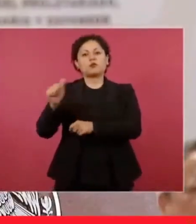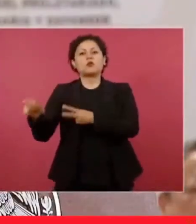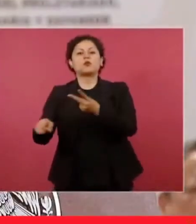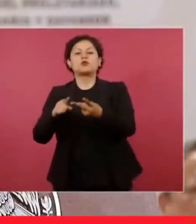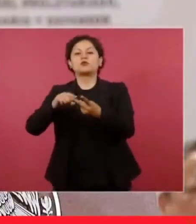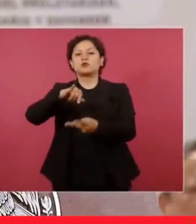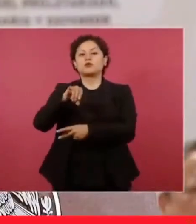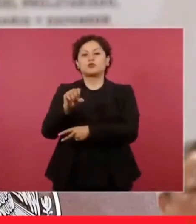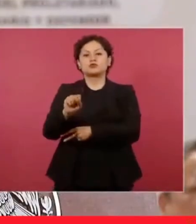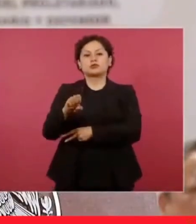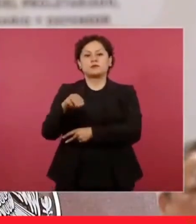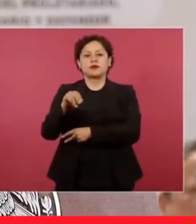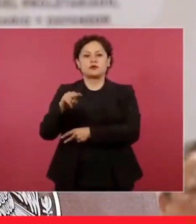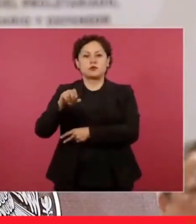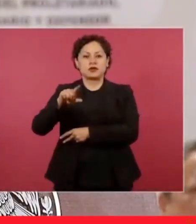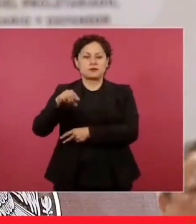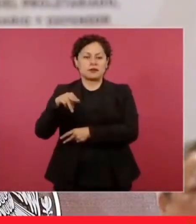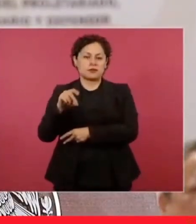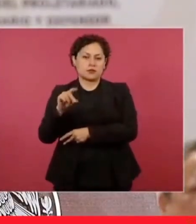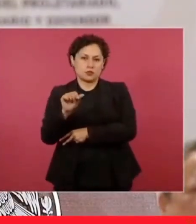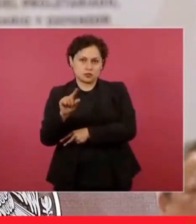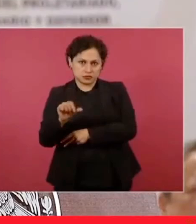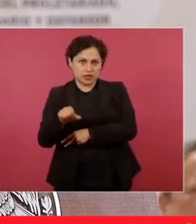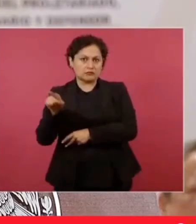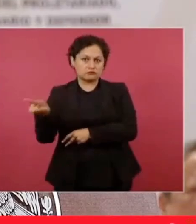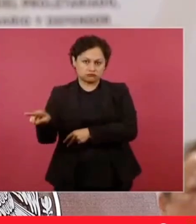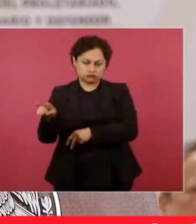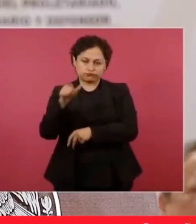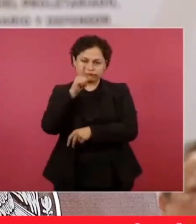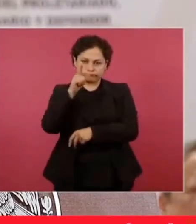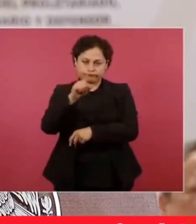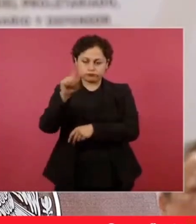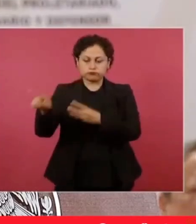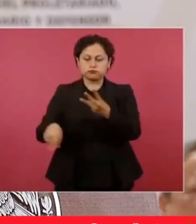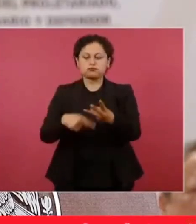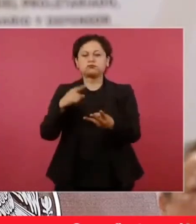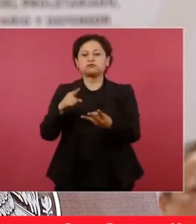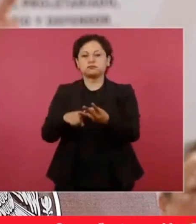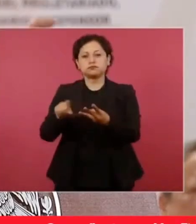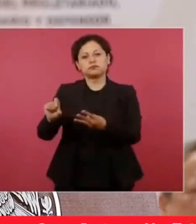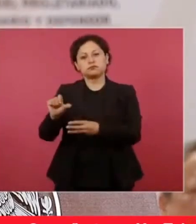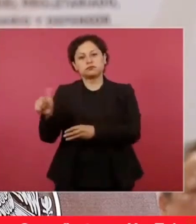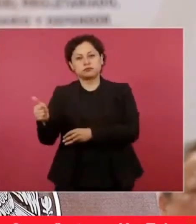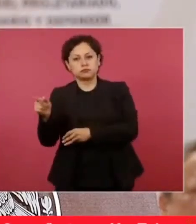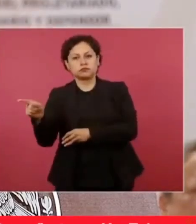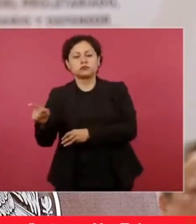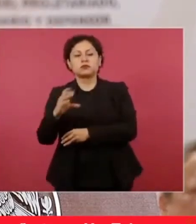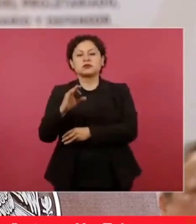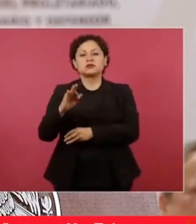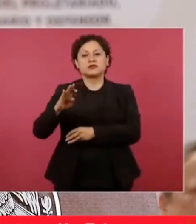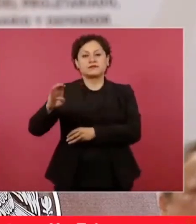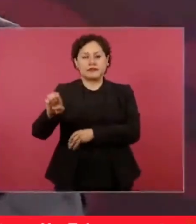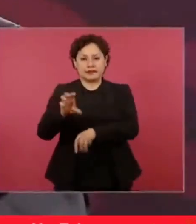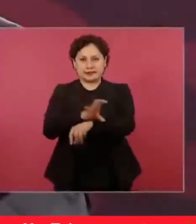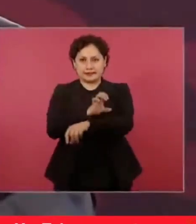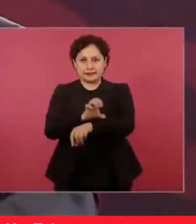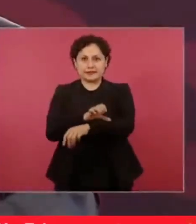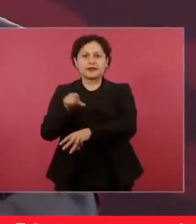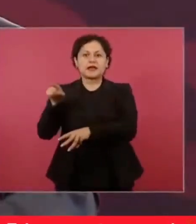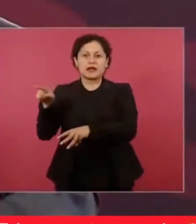Mendoza, y Miguel Reyes, que es el encargado de CFE Energía para proporcionar el gas